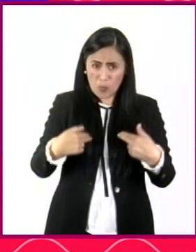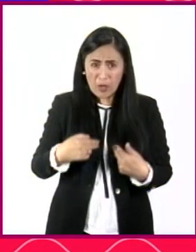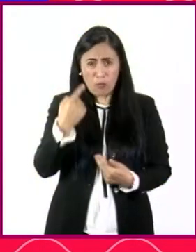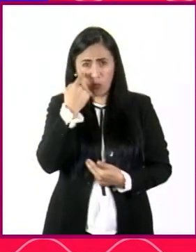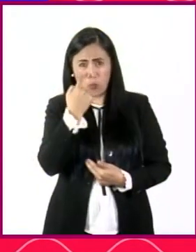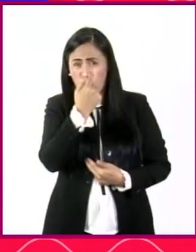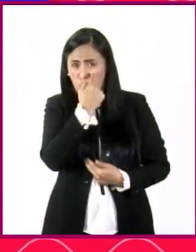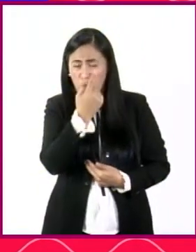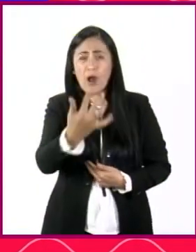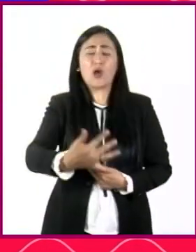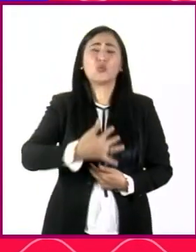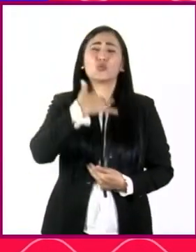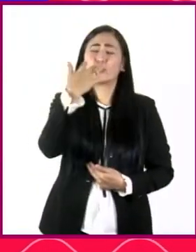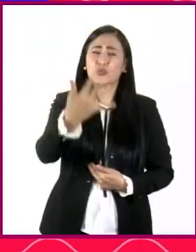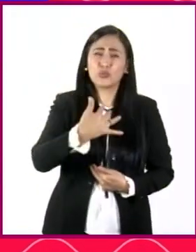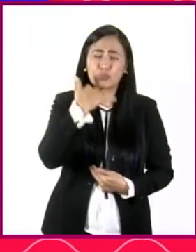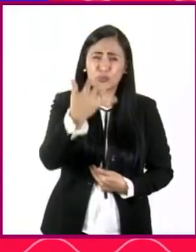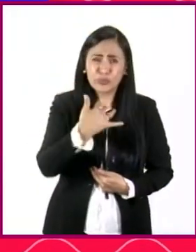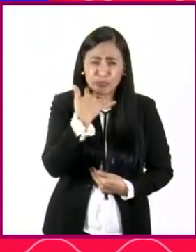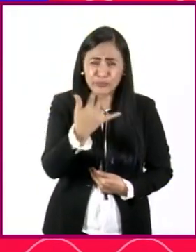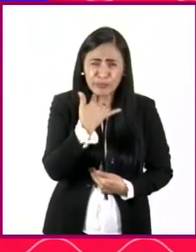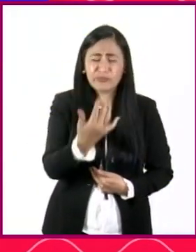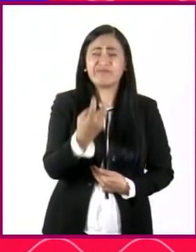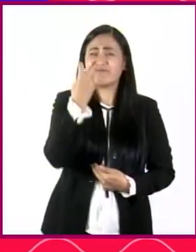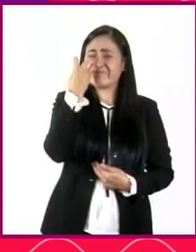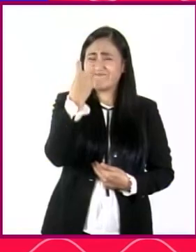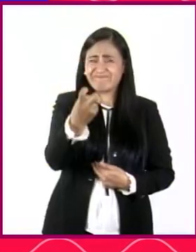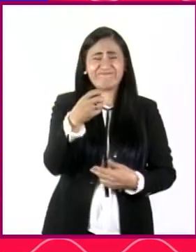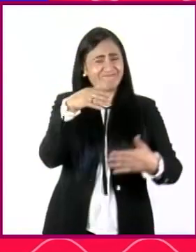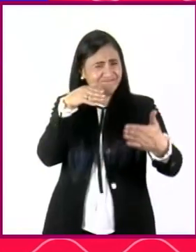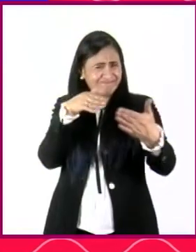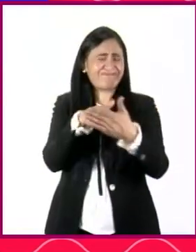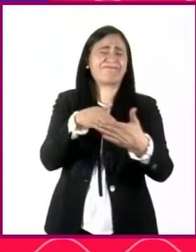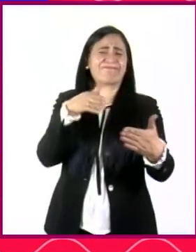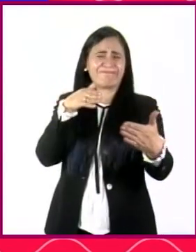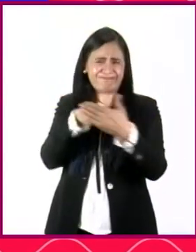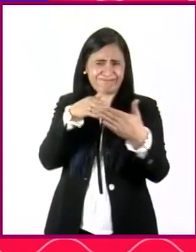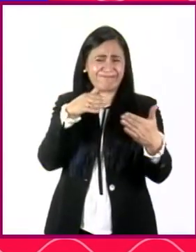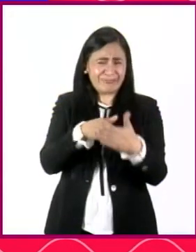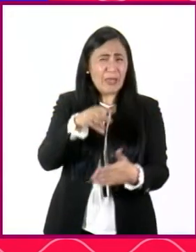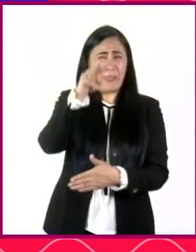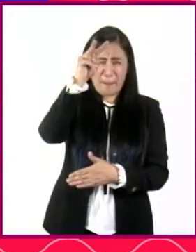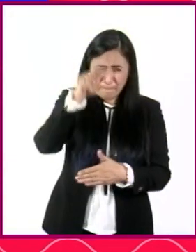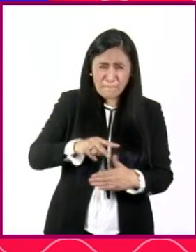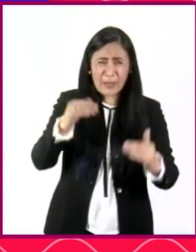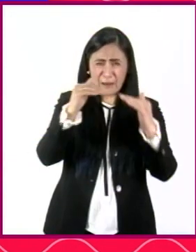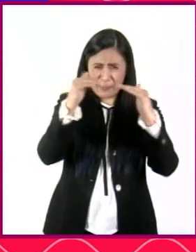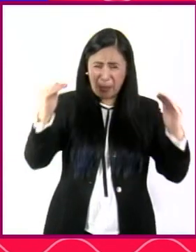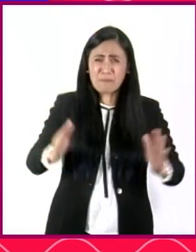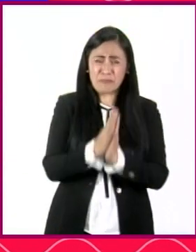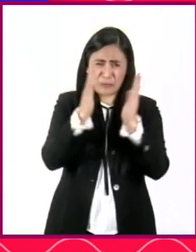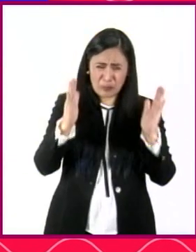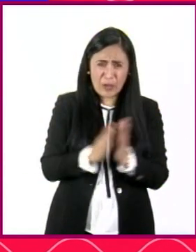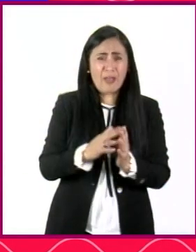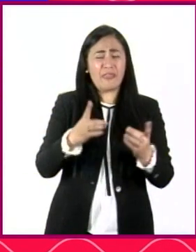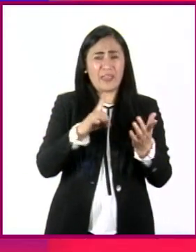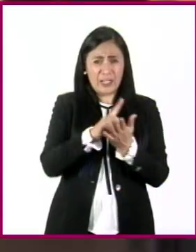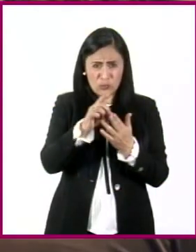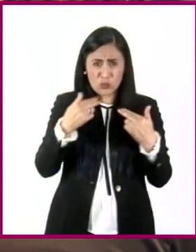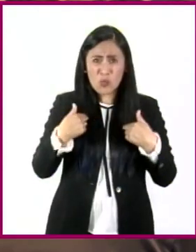la corrupción funciona como uno de los mayores obstáculos para el cumplimiento de los derechos